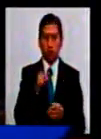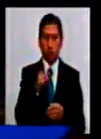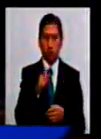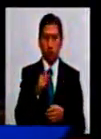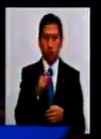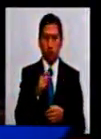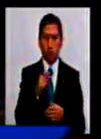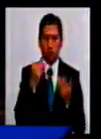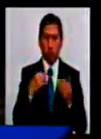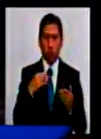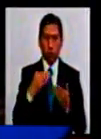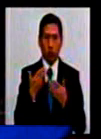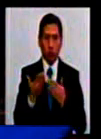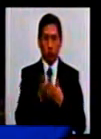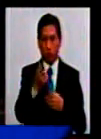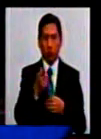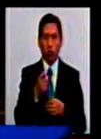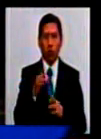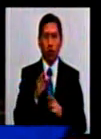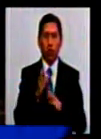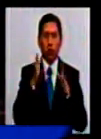presidente, y ahora invito a la gente de